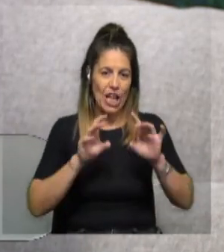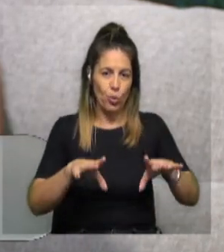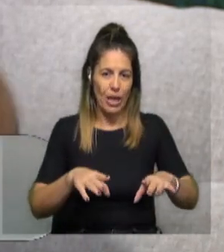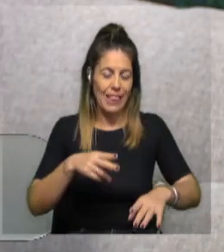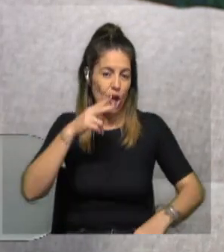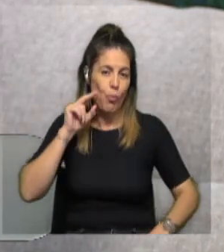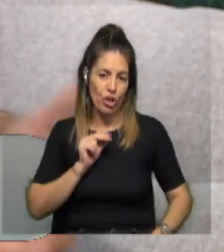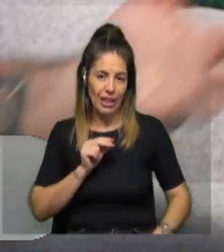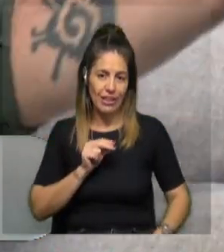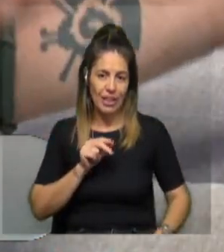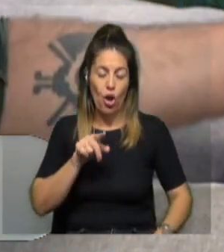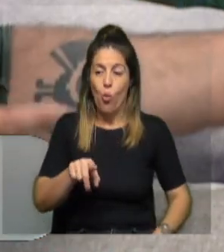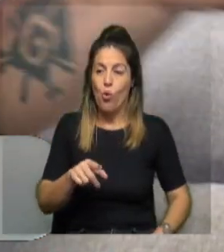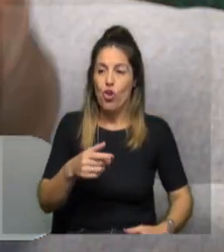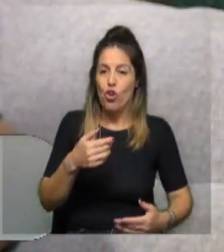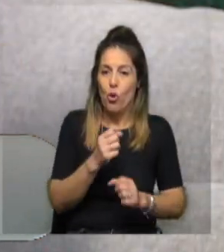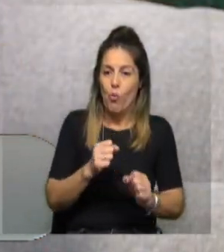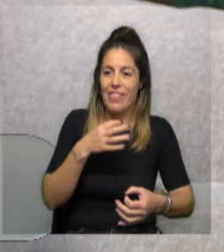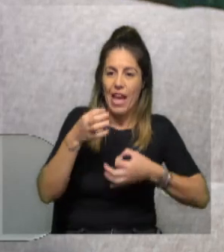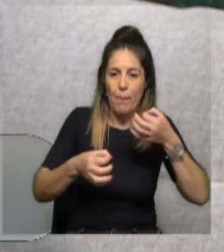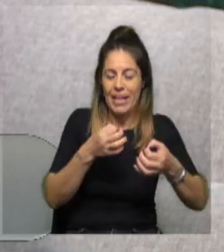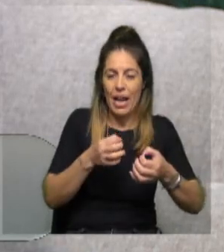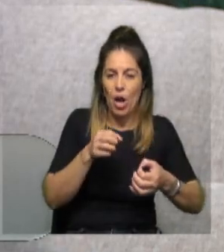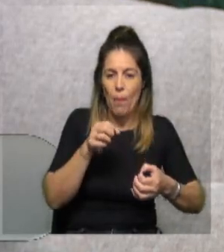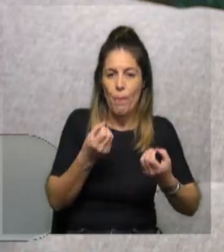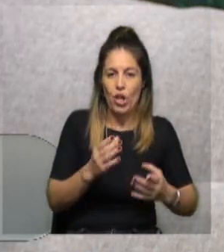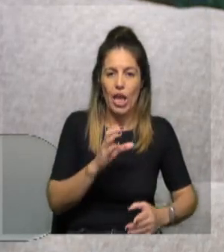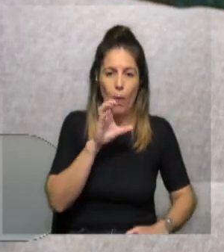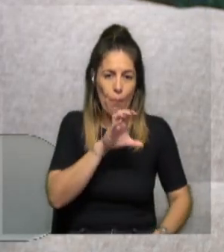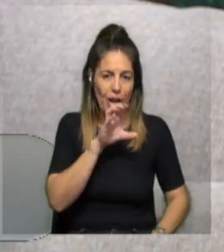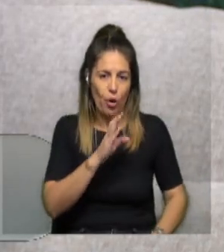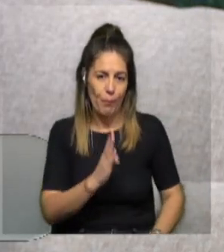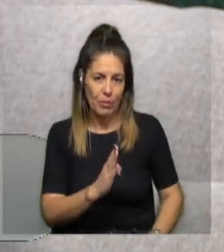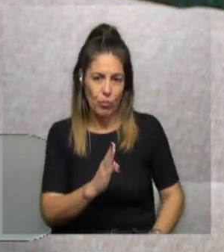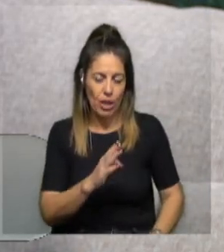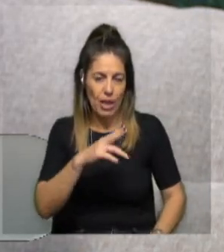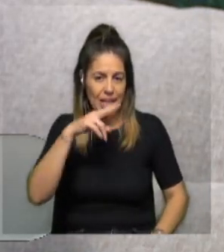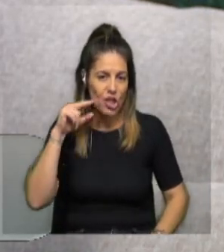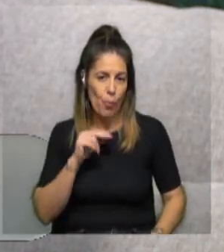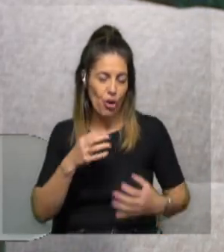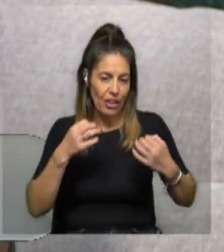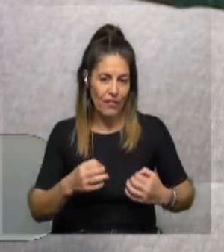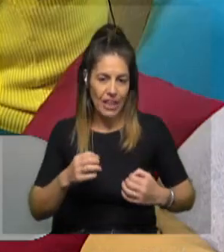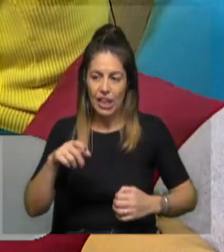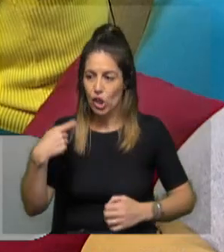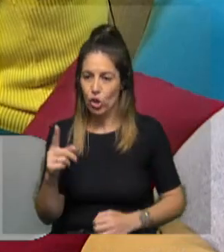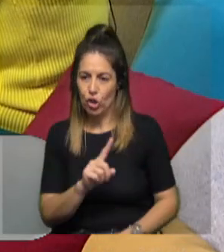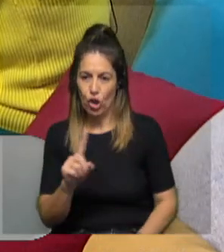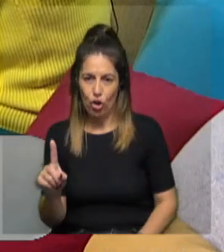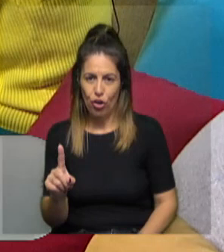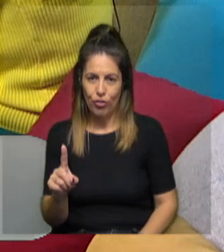hay pitbull que se comportan divino y hay otros que no, porque no se educa el comportamiento. Entonces, lo que sí tenemos que entender es